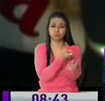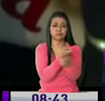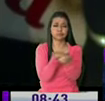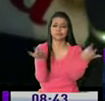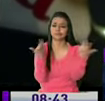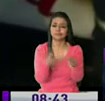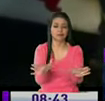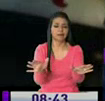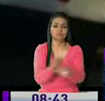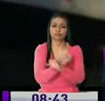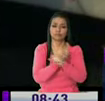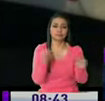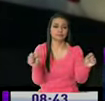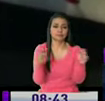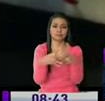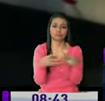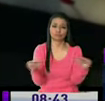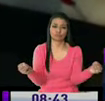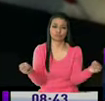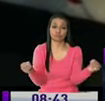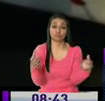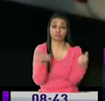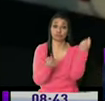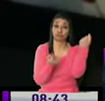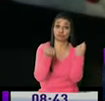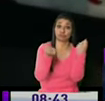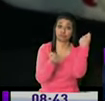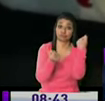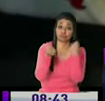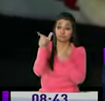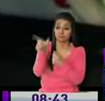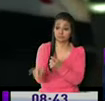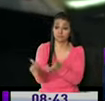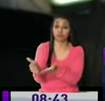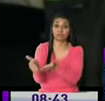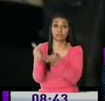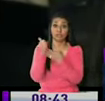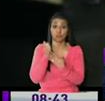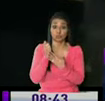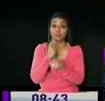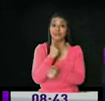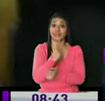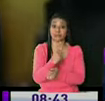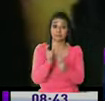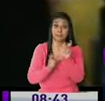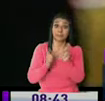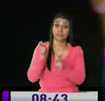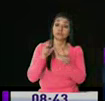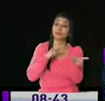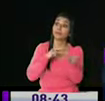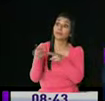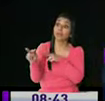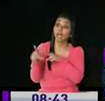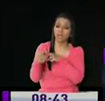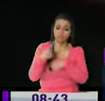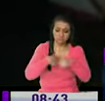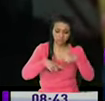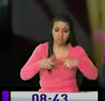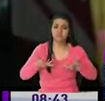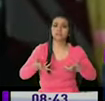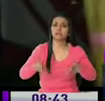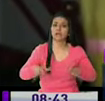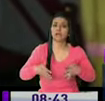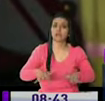y los señores conductor y acompañante del mismo salieron ilesos, como nos